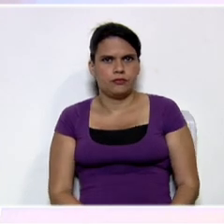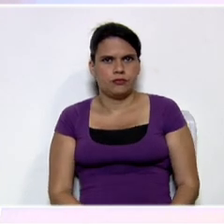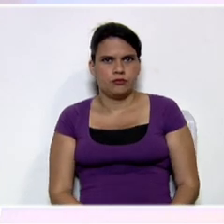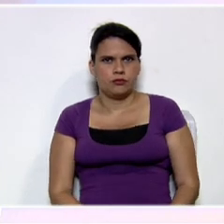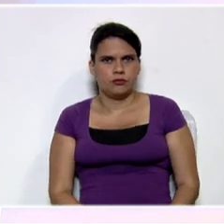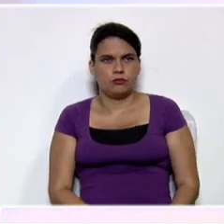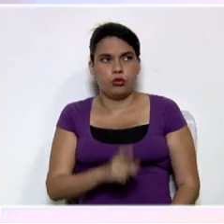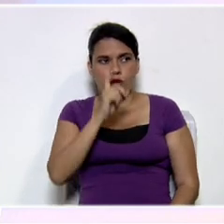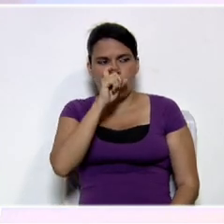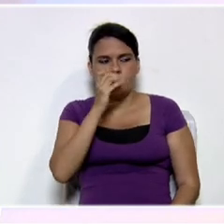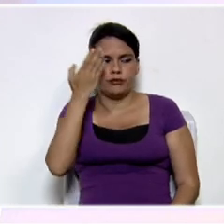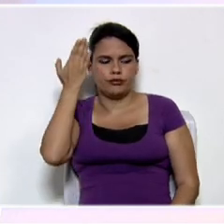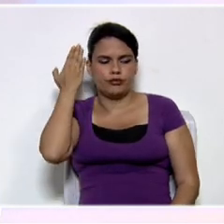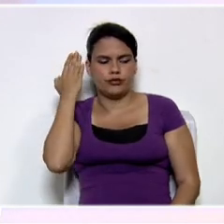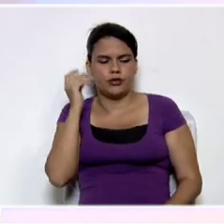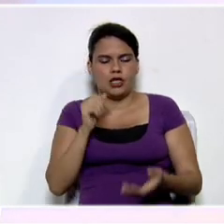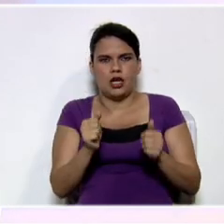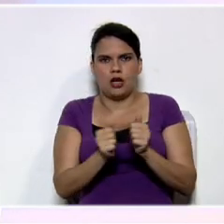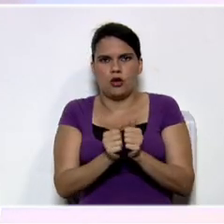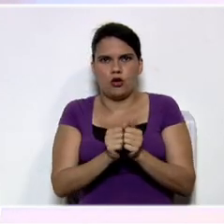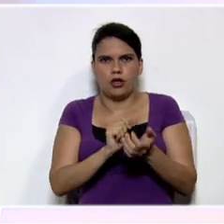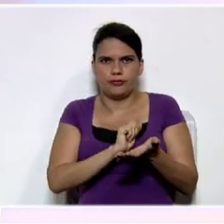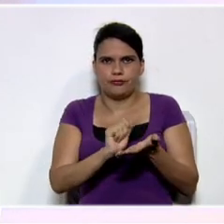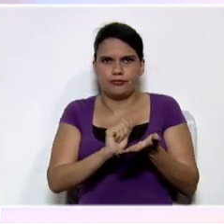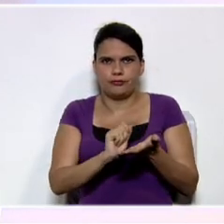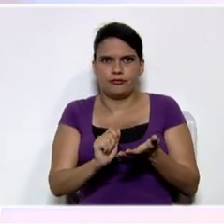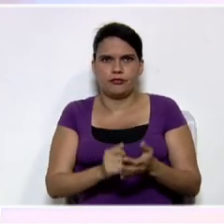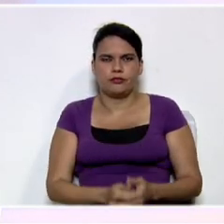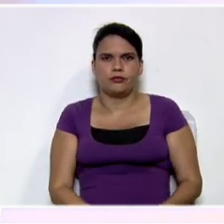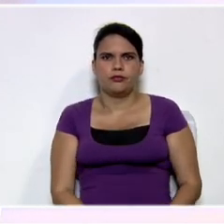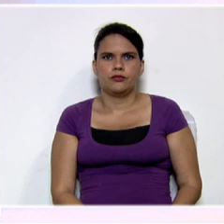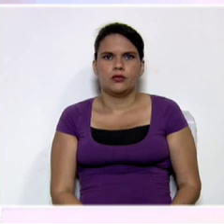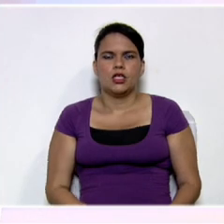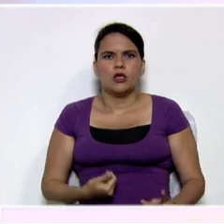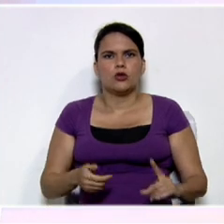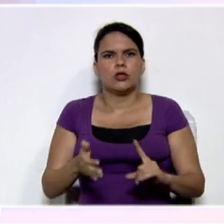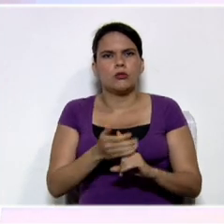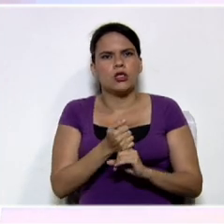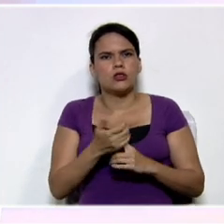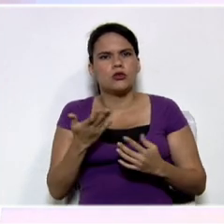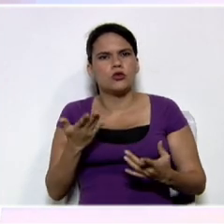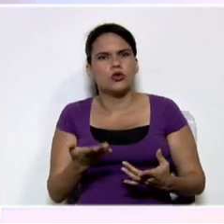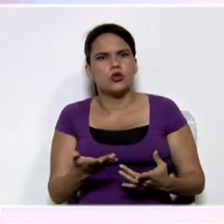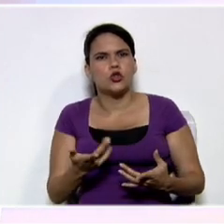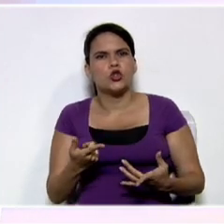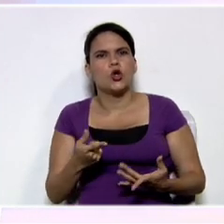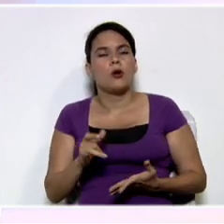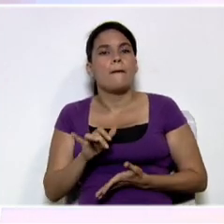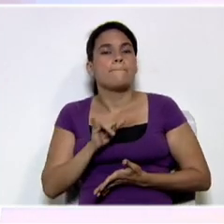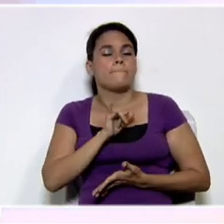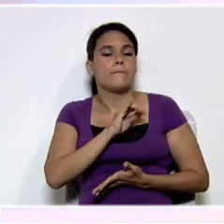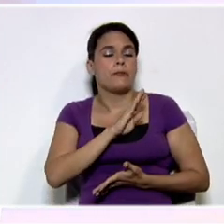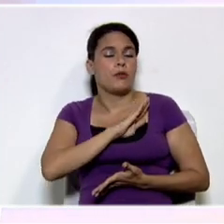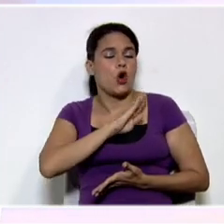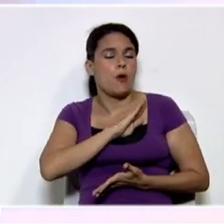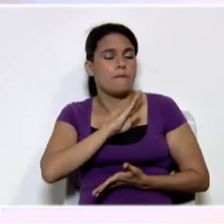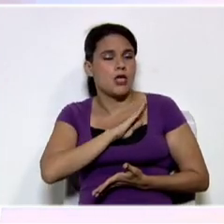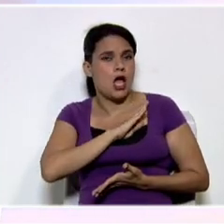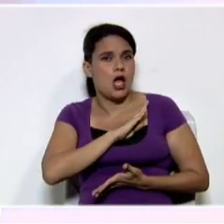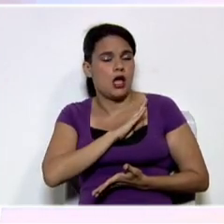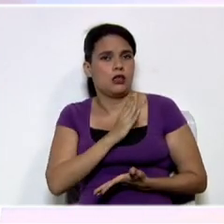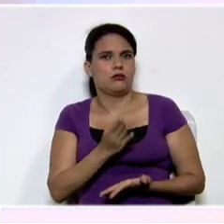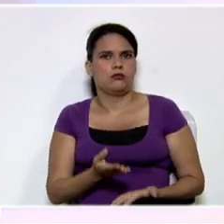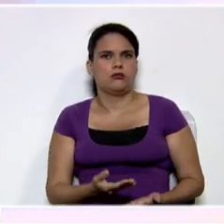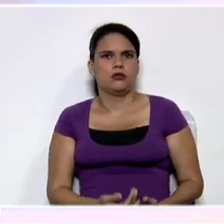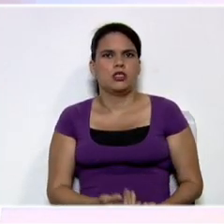por años allí grabadas. ¿Sí? Encontramos que son de carácter patrimonial y existen